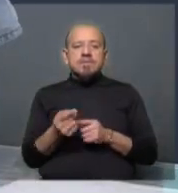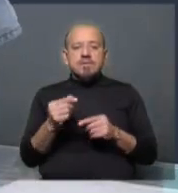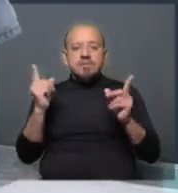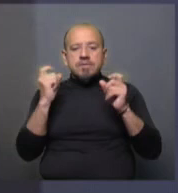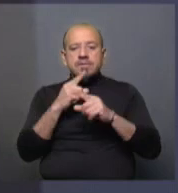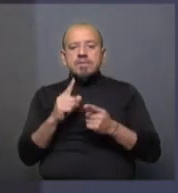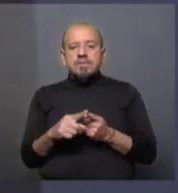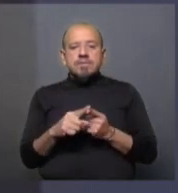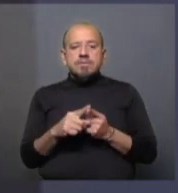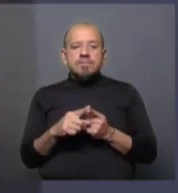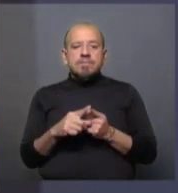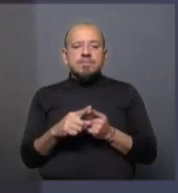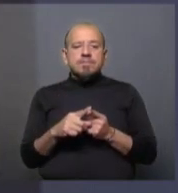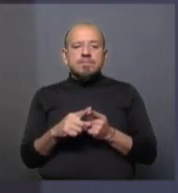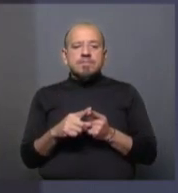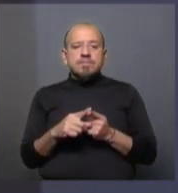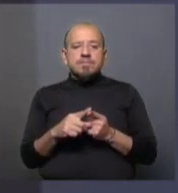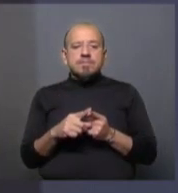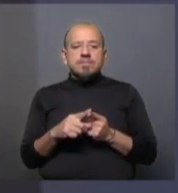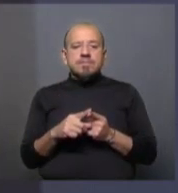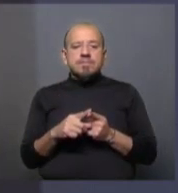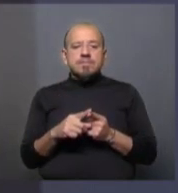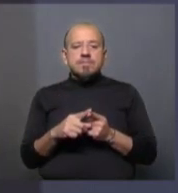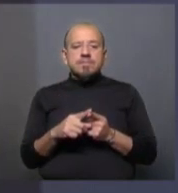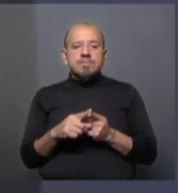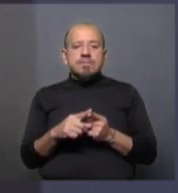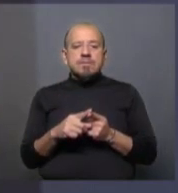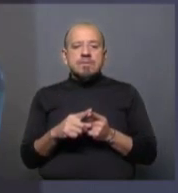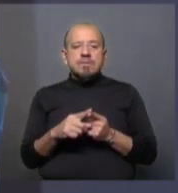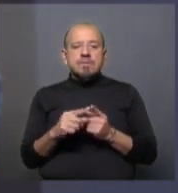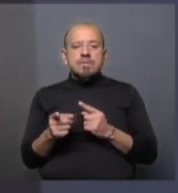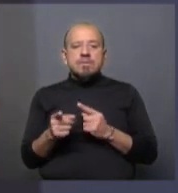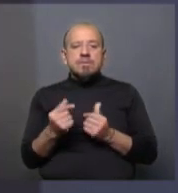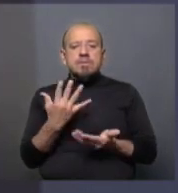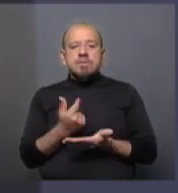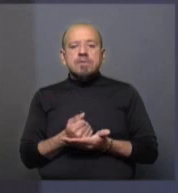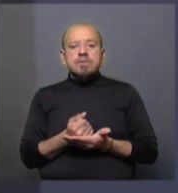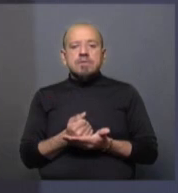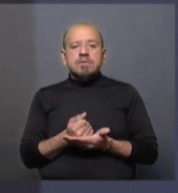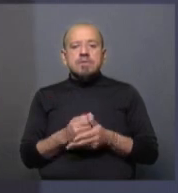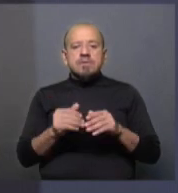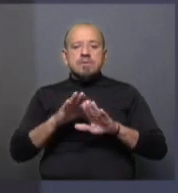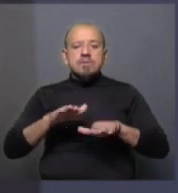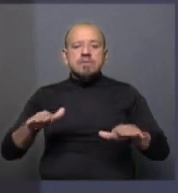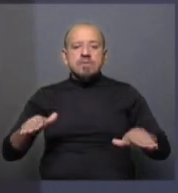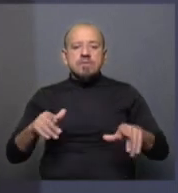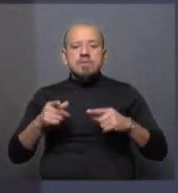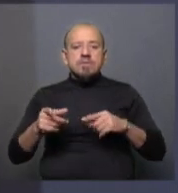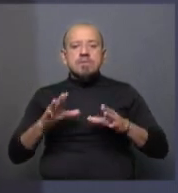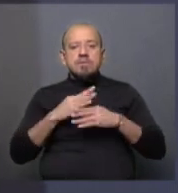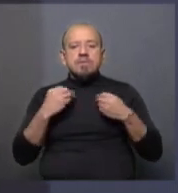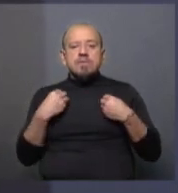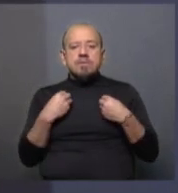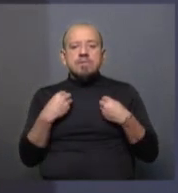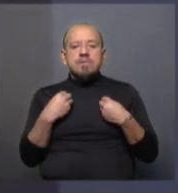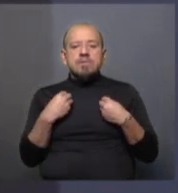este no eh empecé ahora estaba grababa en el cuarto de los niños mientras ellos se iban a la escuela y estaba